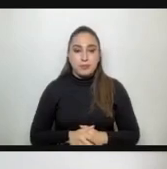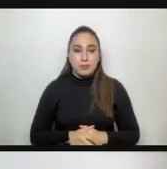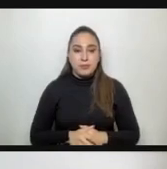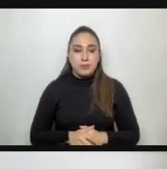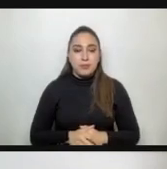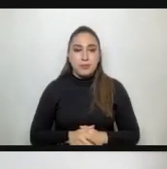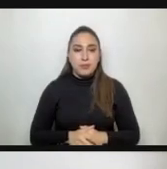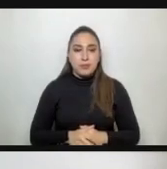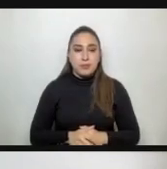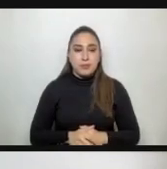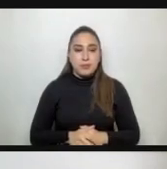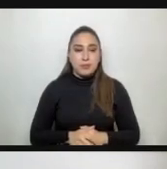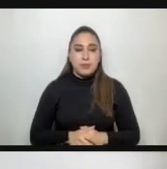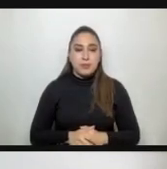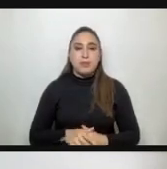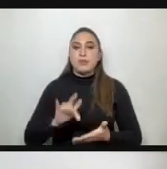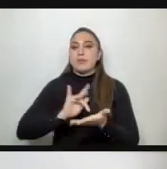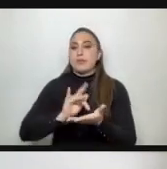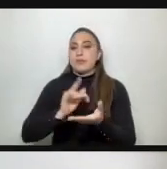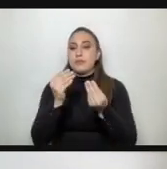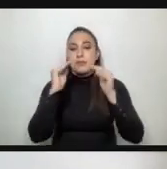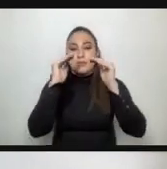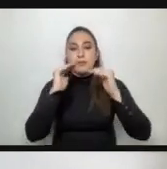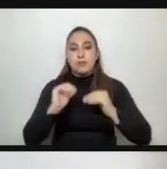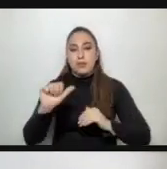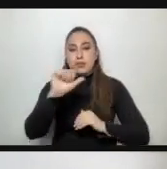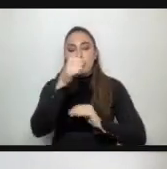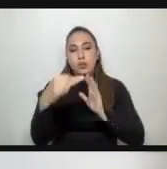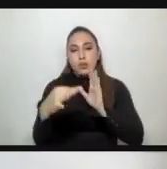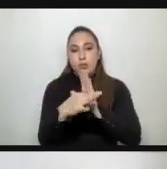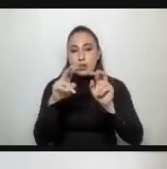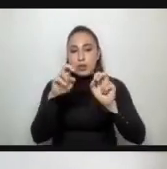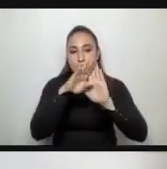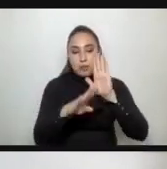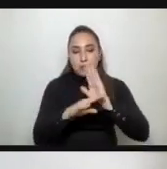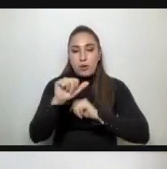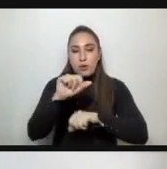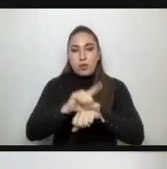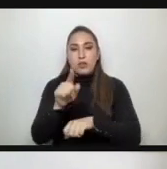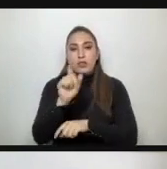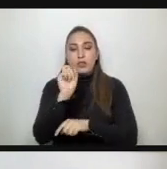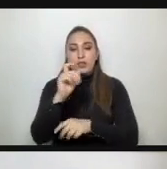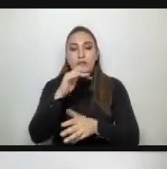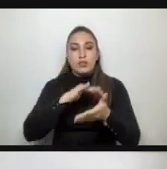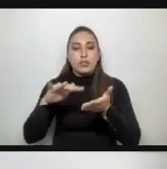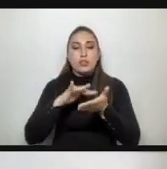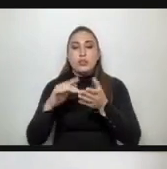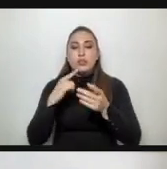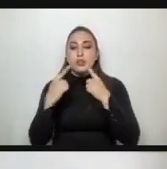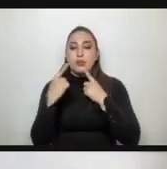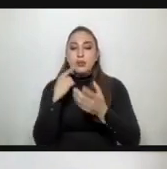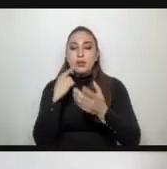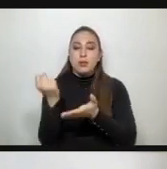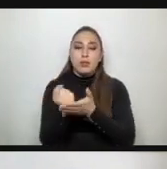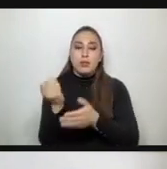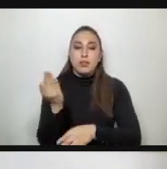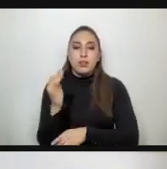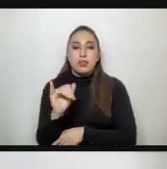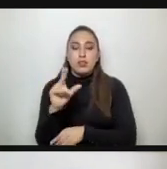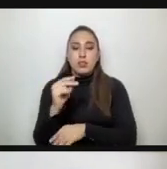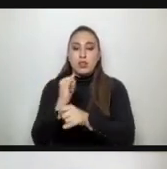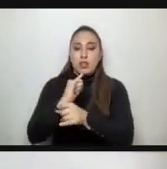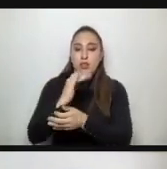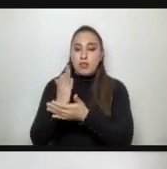Muchas gracias. El siguiente punto del orden del día es el referente a la lectura, discusión y, en su caso, aprobación del